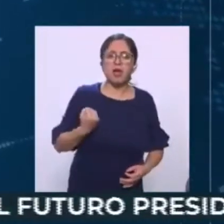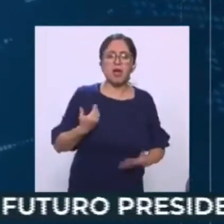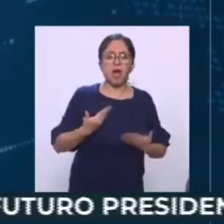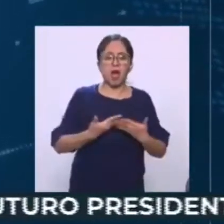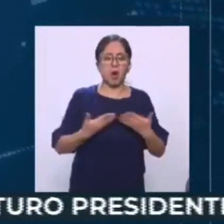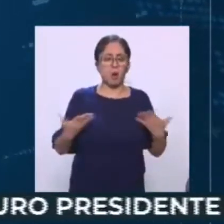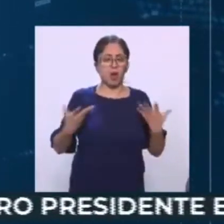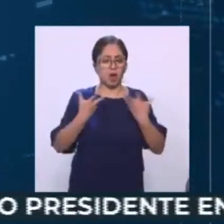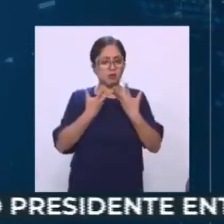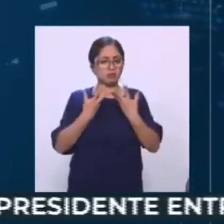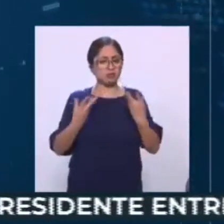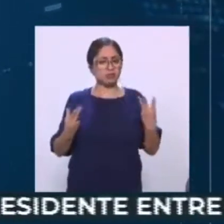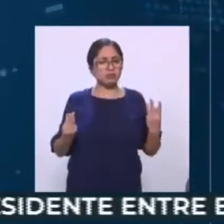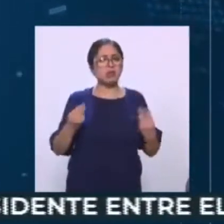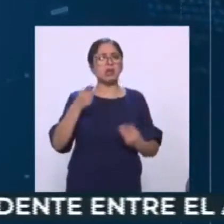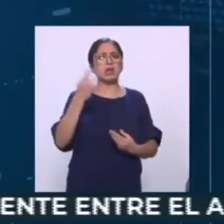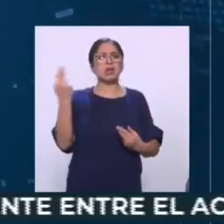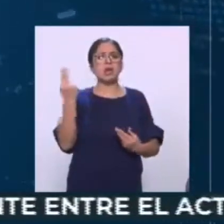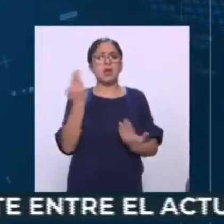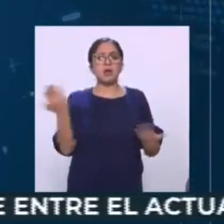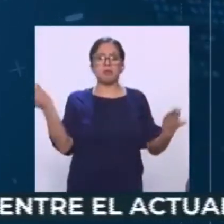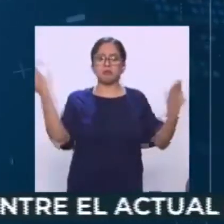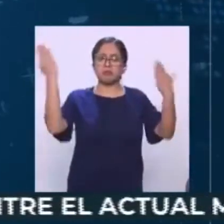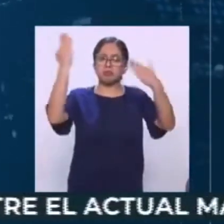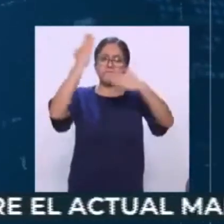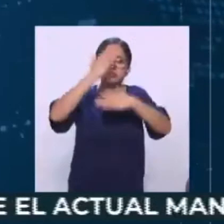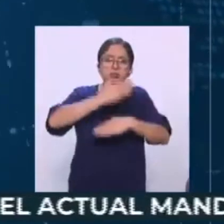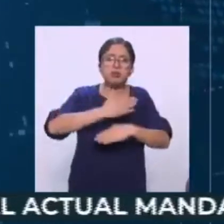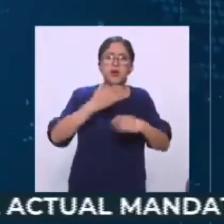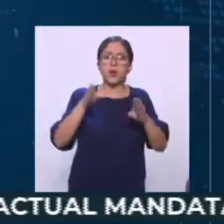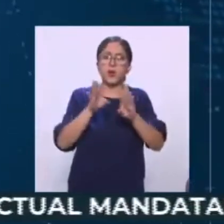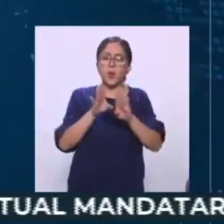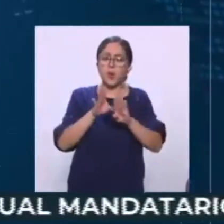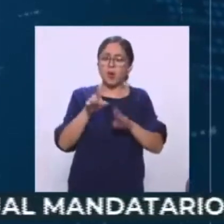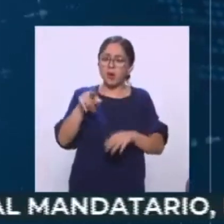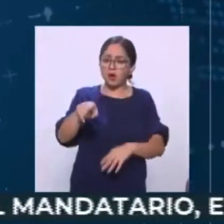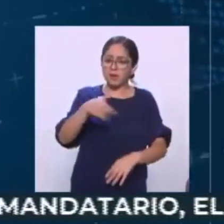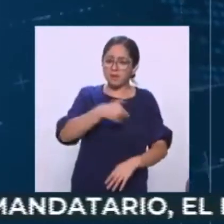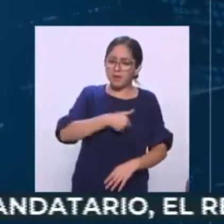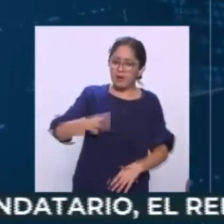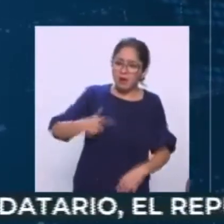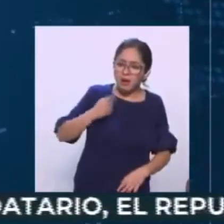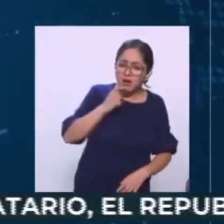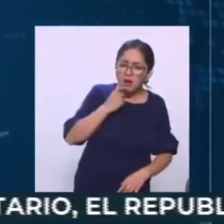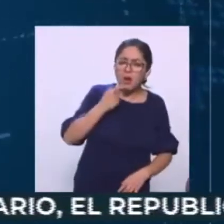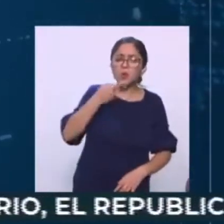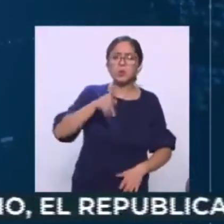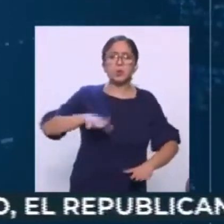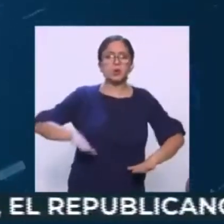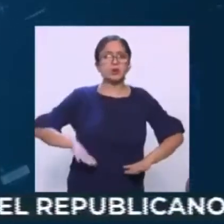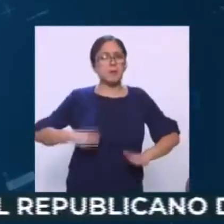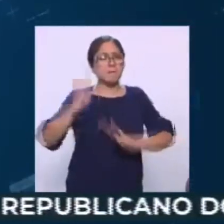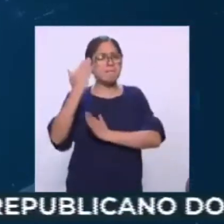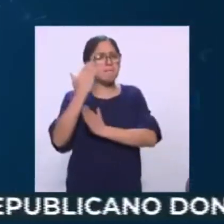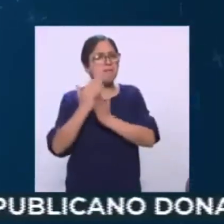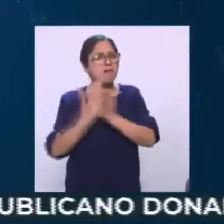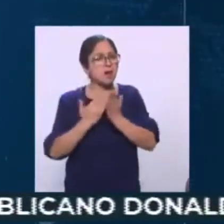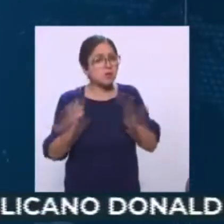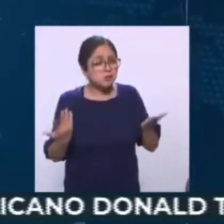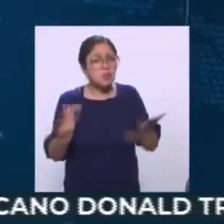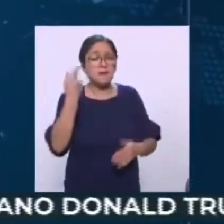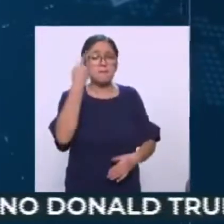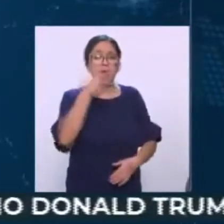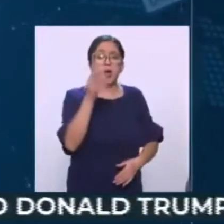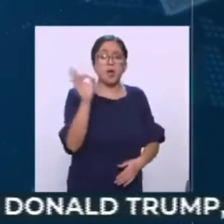Andrés Manuel López Obrador desde que ejerce el cargo. Pero Héctor, ¿estaríamos hablando de que en caso de que Donald Trump resultara